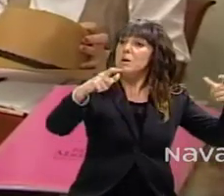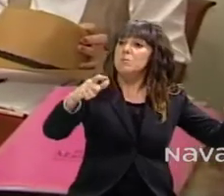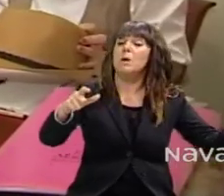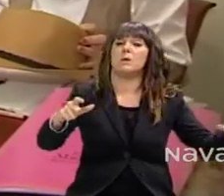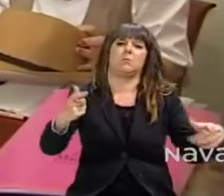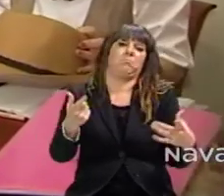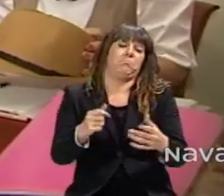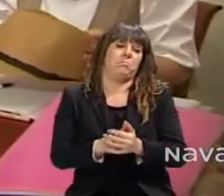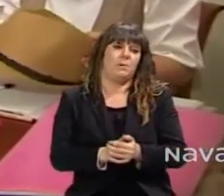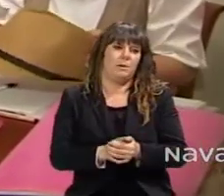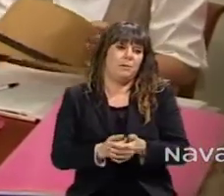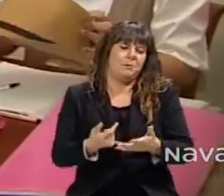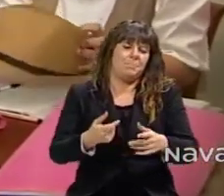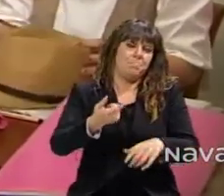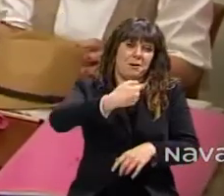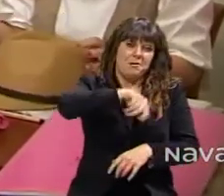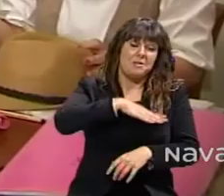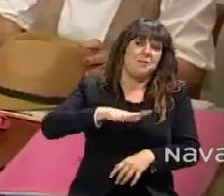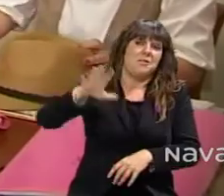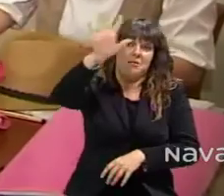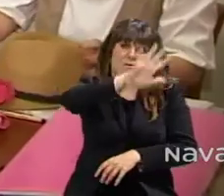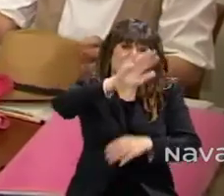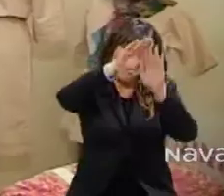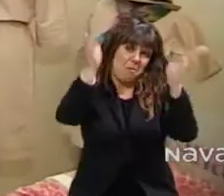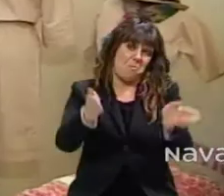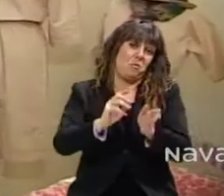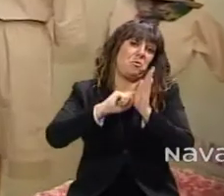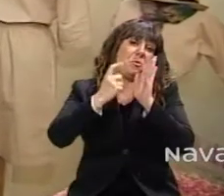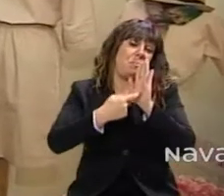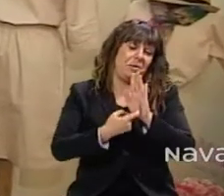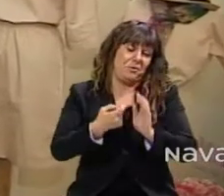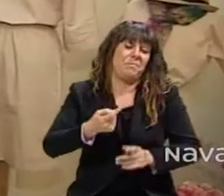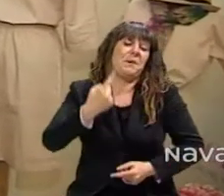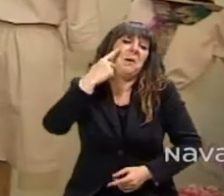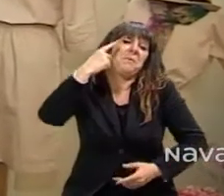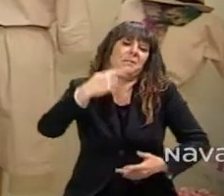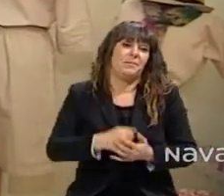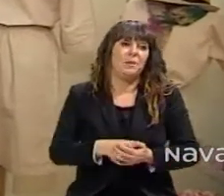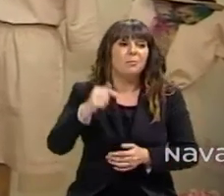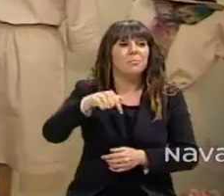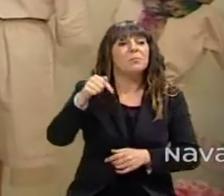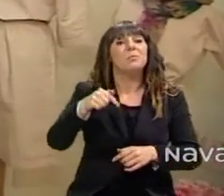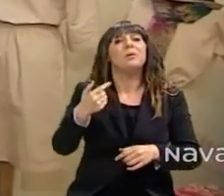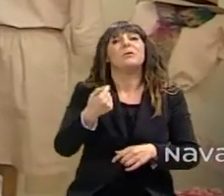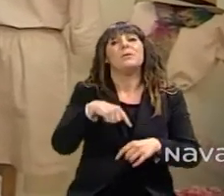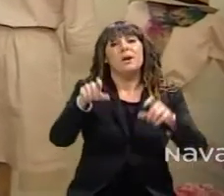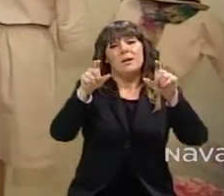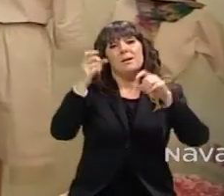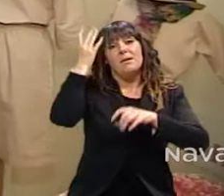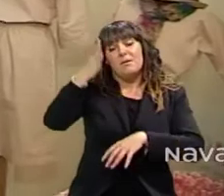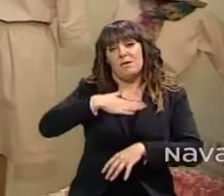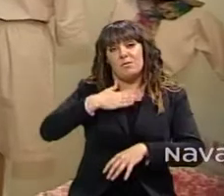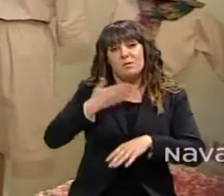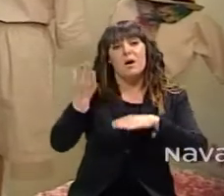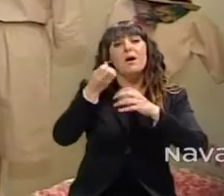nosotras a todo el mundo. Bueno pues esta ha sido nuestra aventura empresarial, esperemos que os haya gustado y si